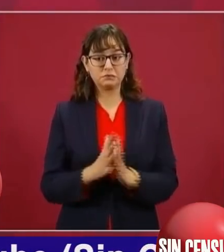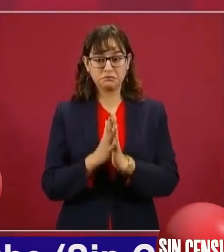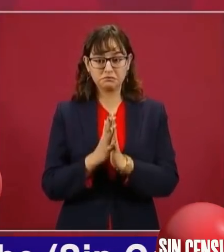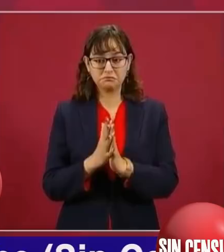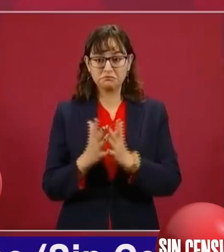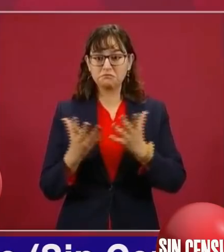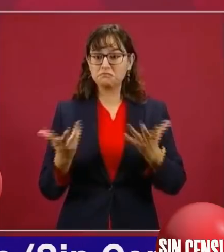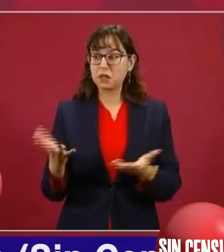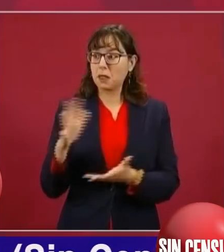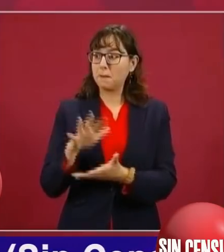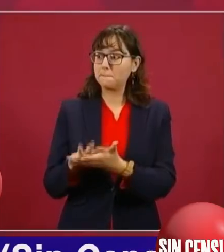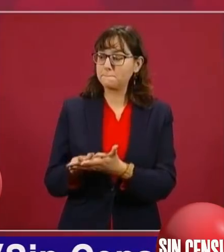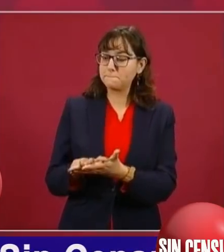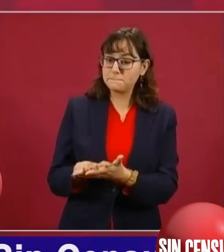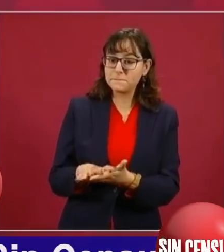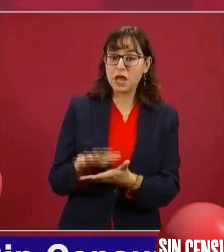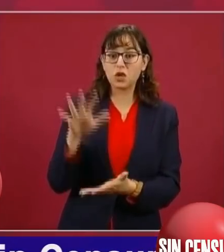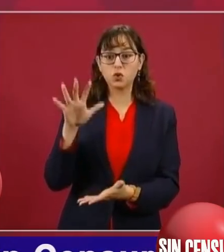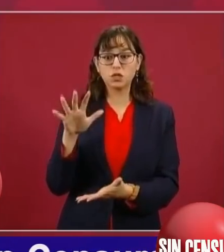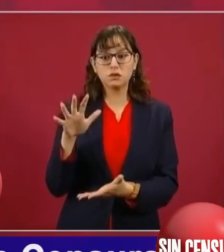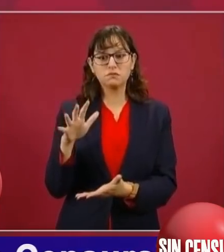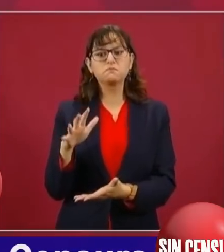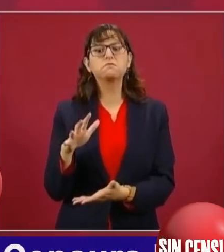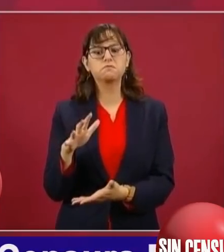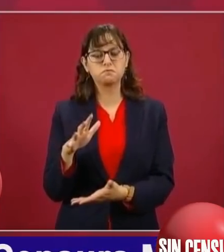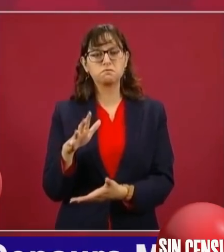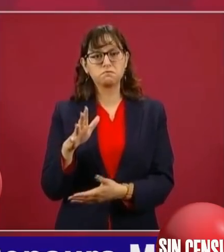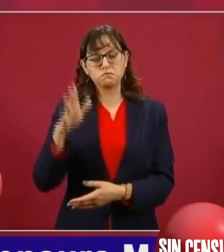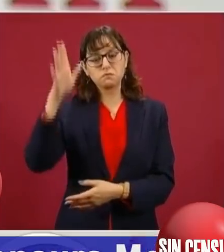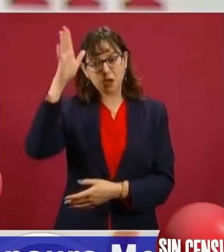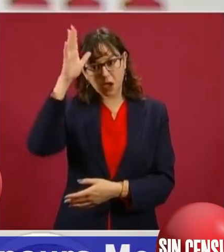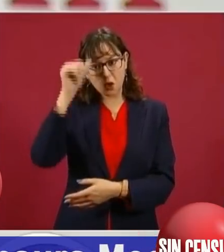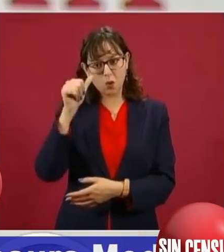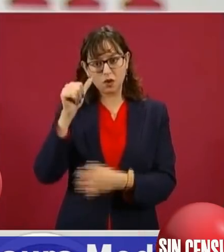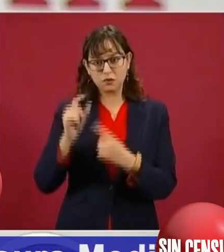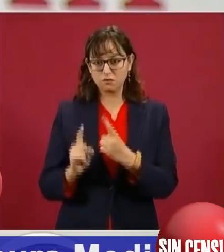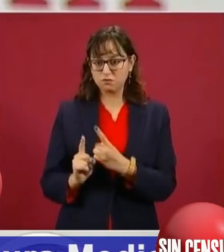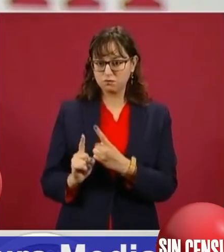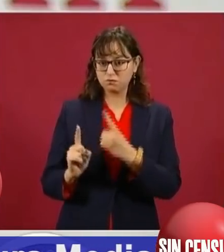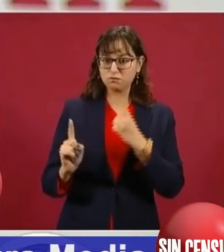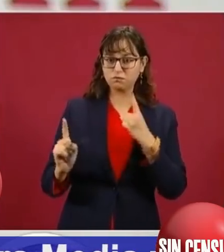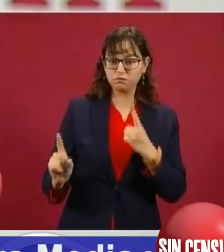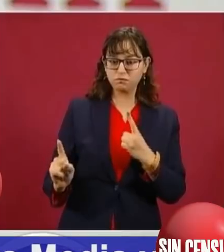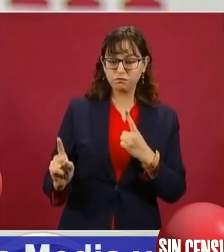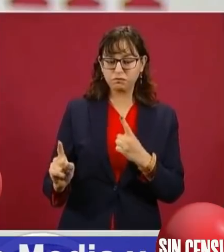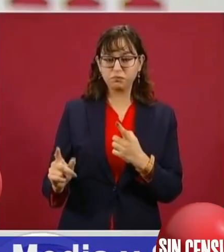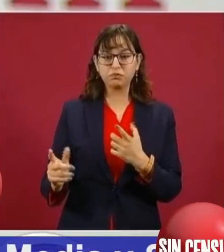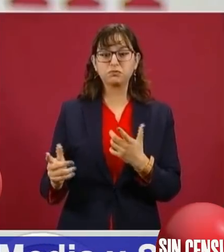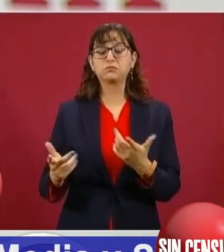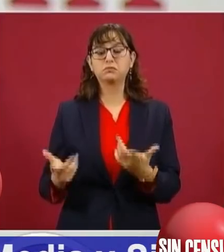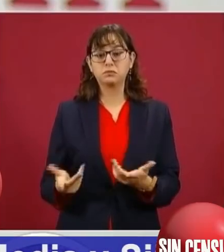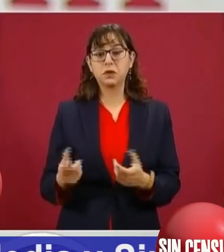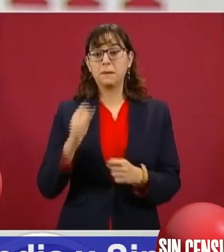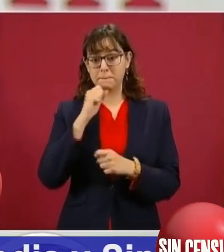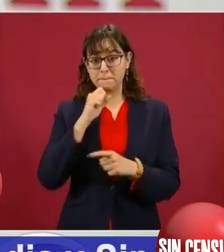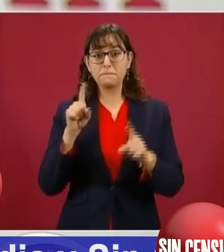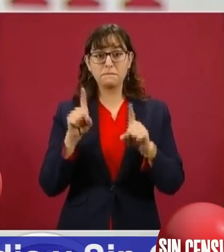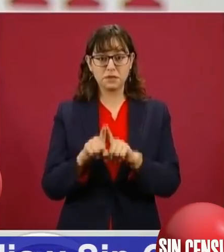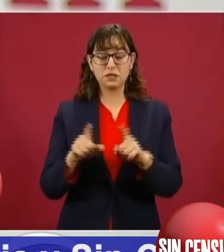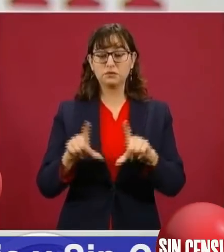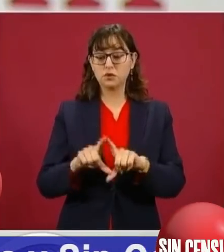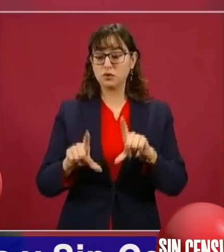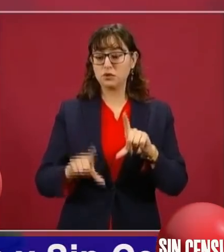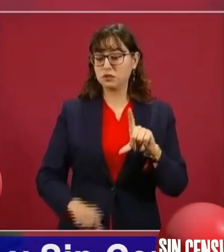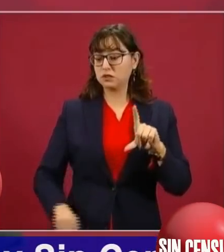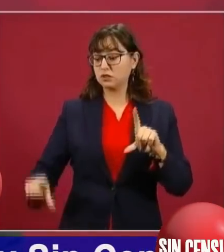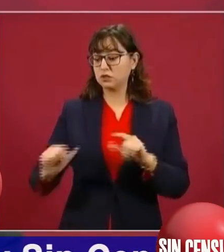forma mayoritaria han atendido el llamado de mantenerse en sana distancia. Lo hicieron durante la Jornada Nacional de